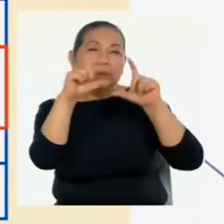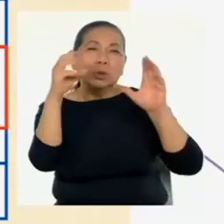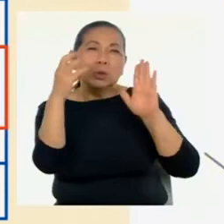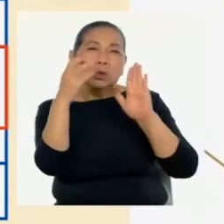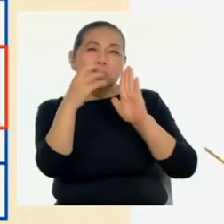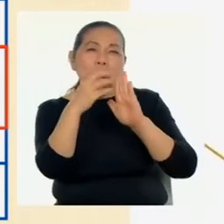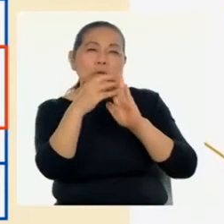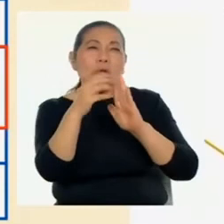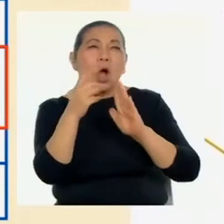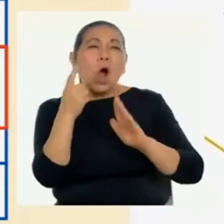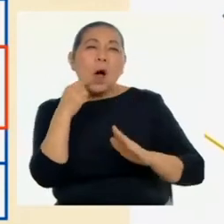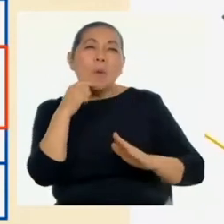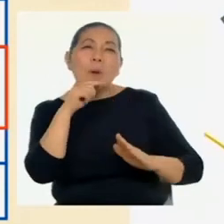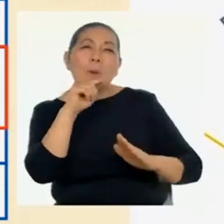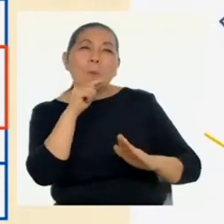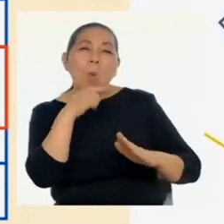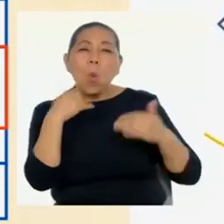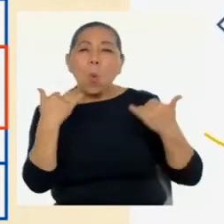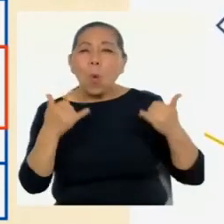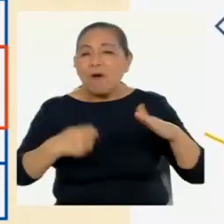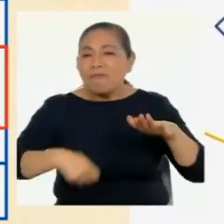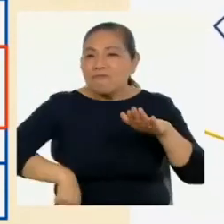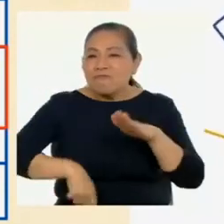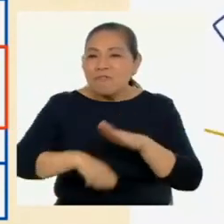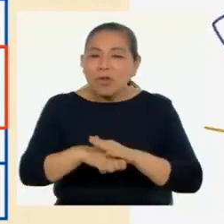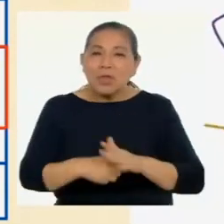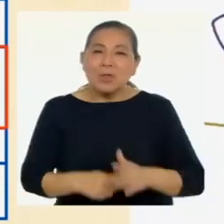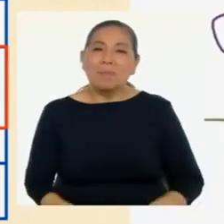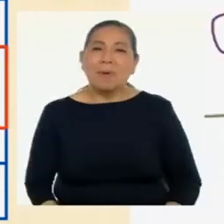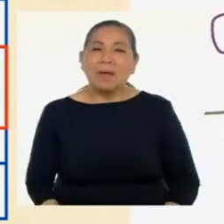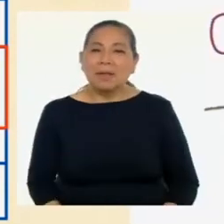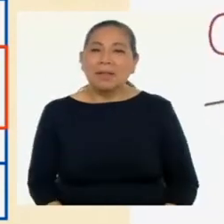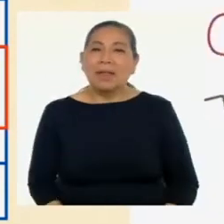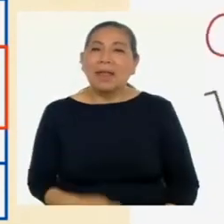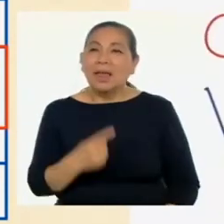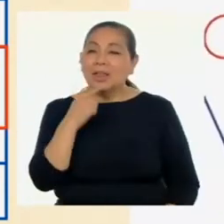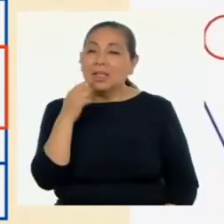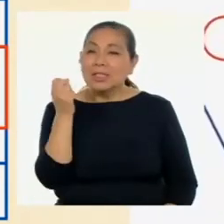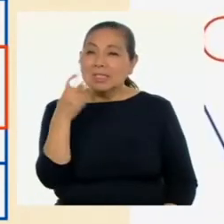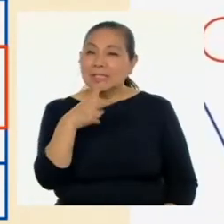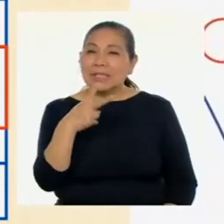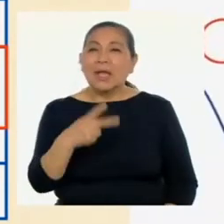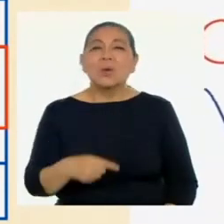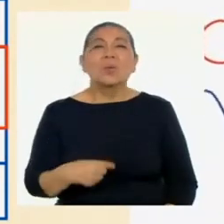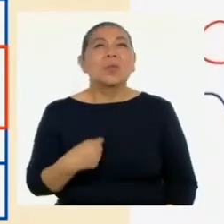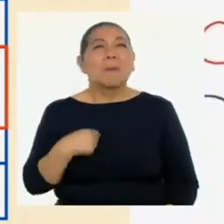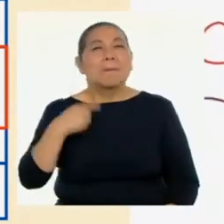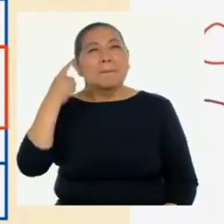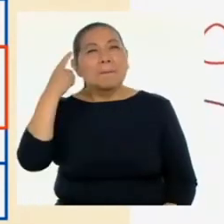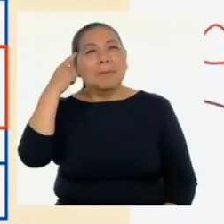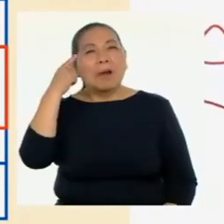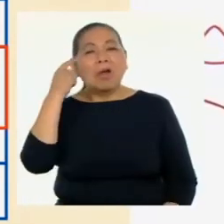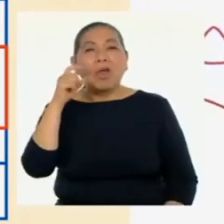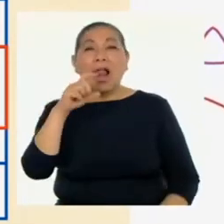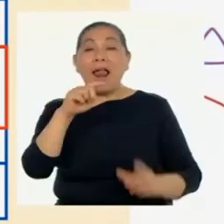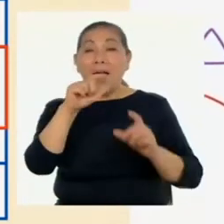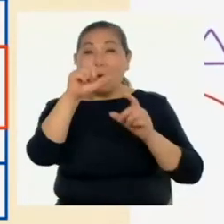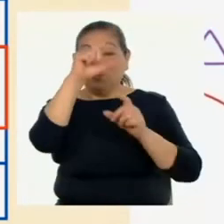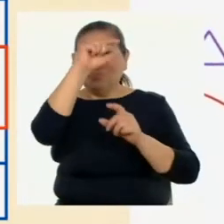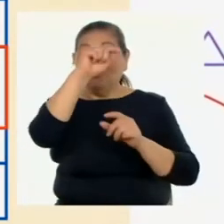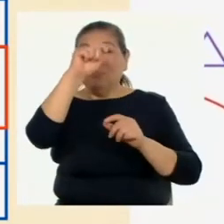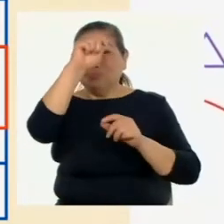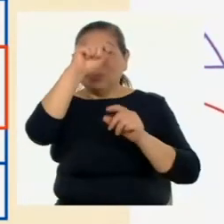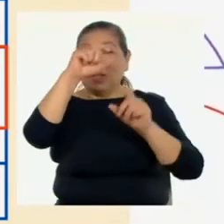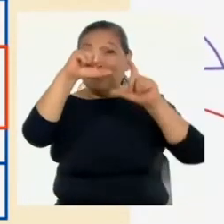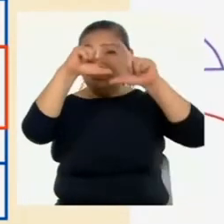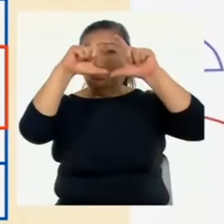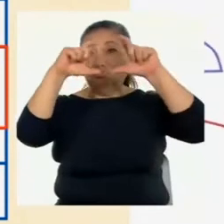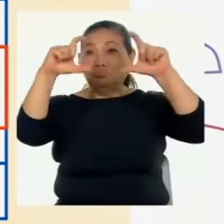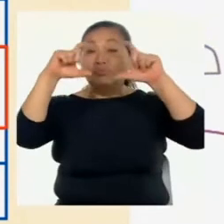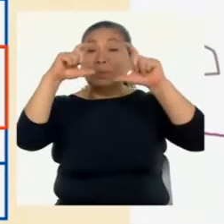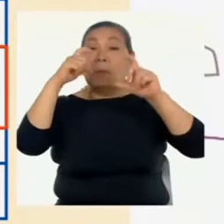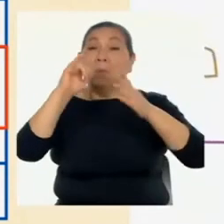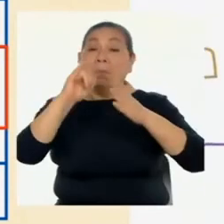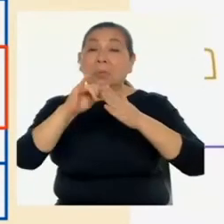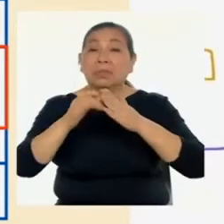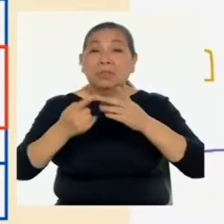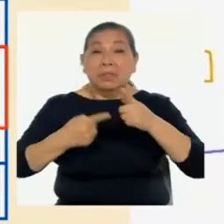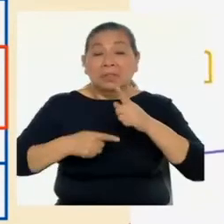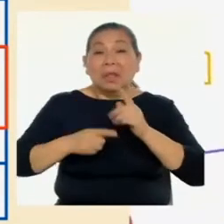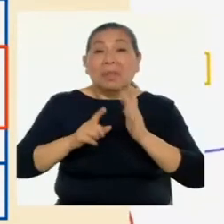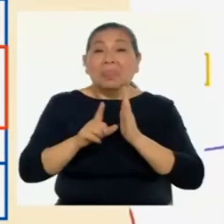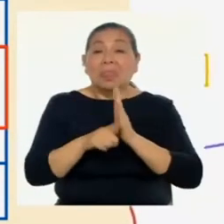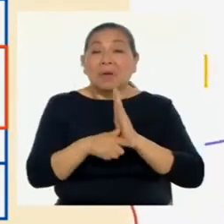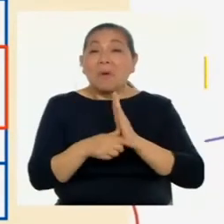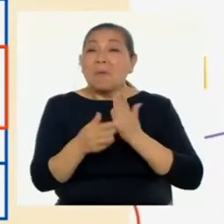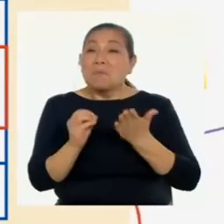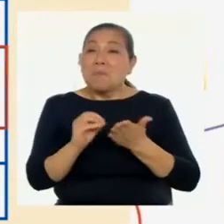una imagen con chicas y chicos jugando fútbol. Con respecto a lo segundo, pensaba hacer una letra grande y de colores llamativos que pueda